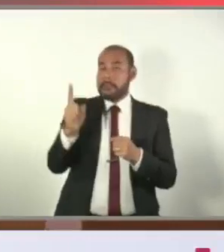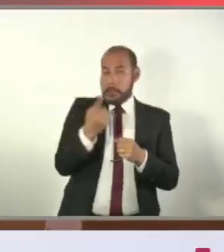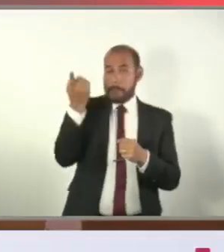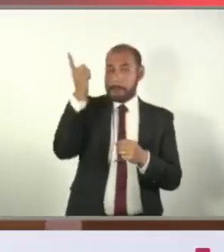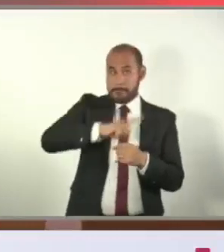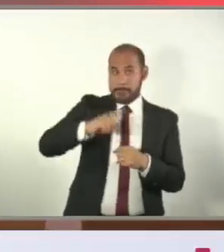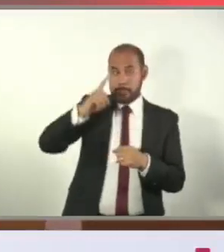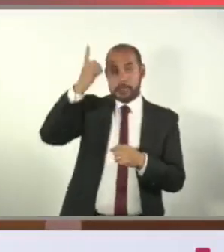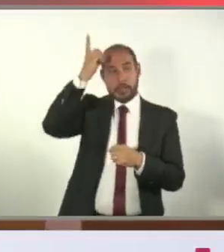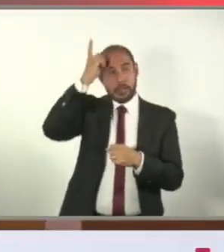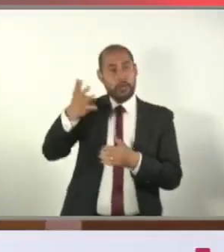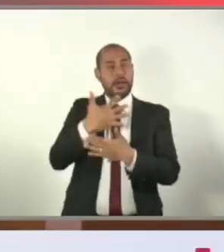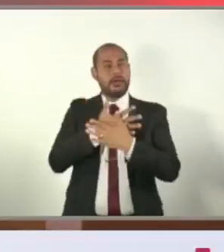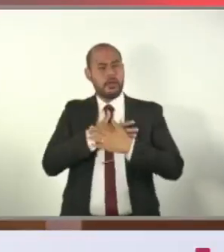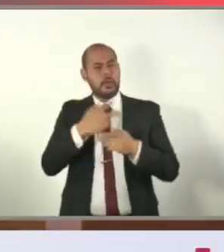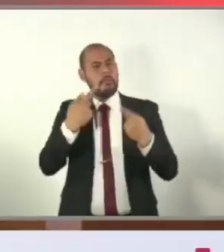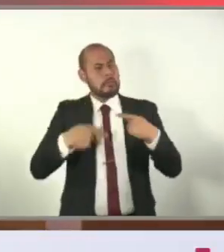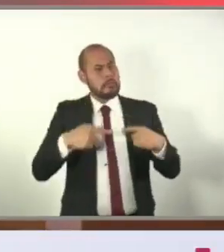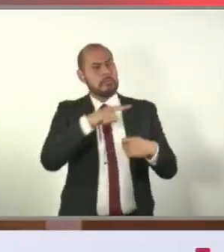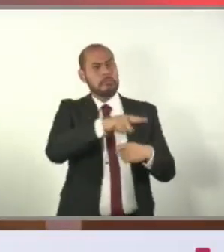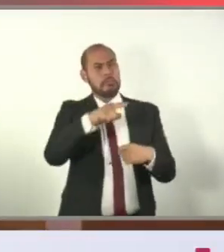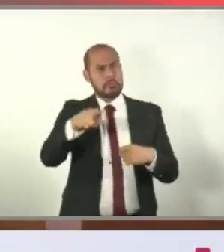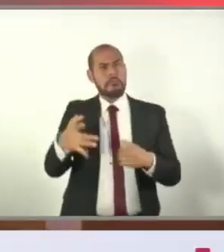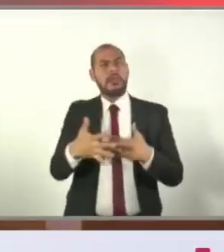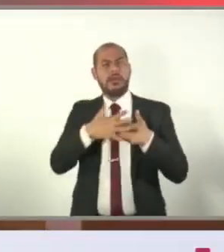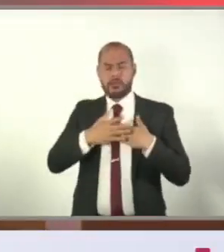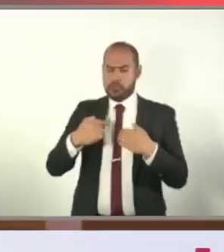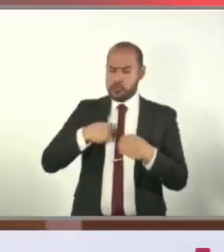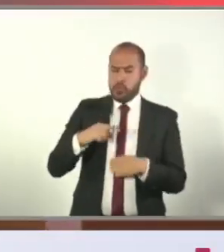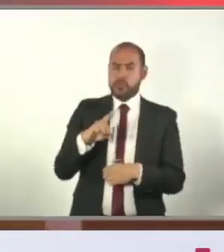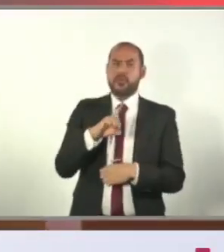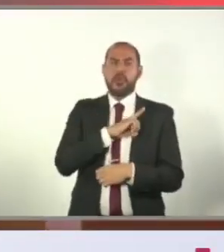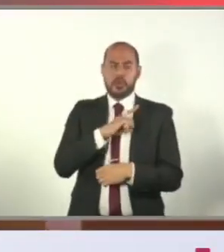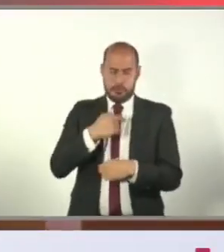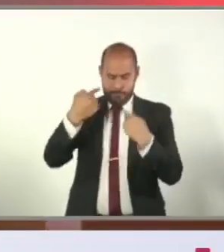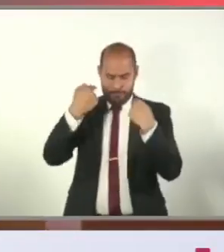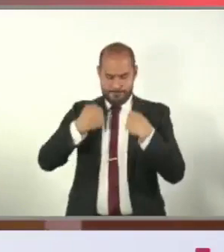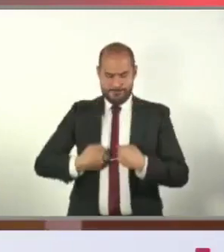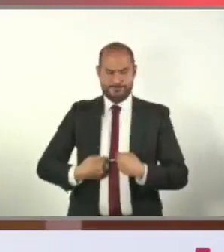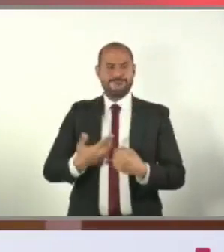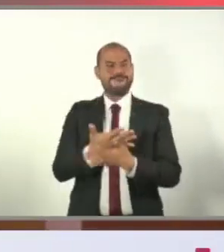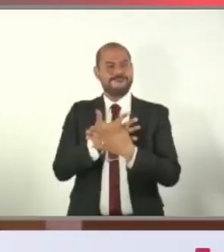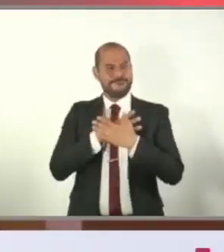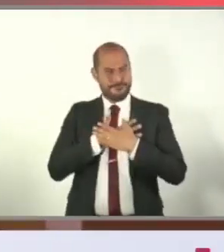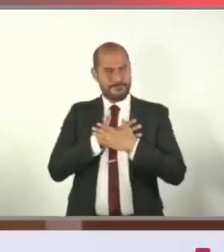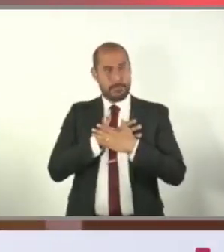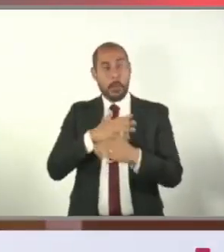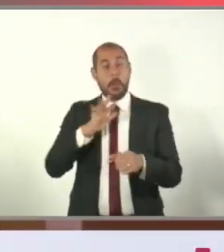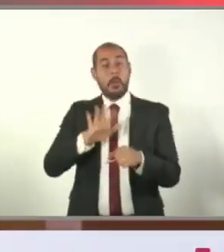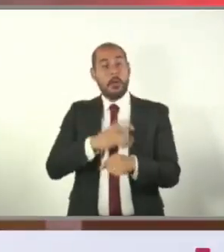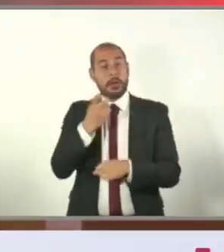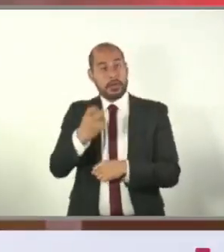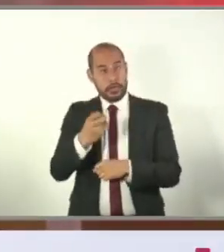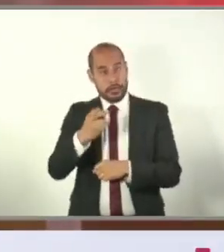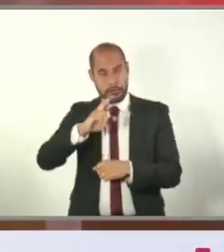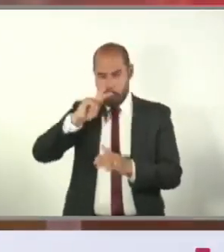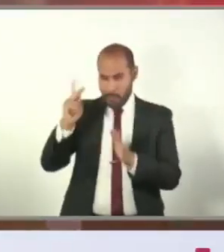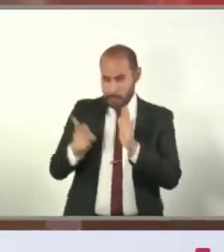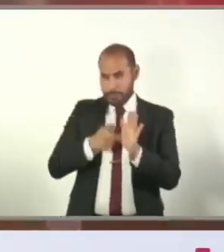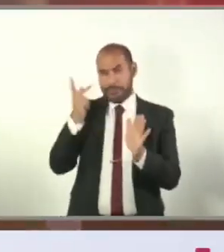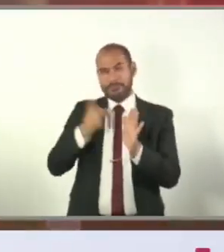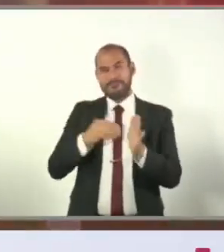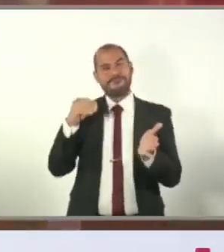el amor al prójimo y el amor a ti mismo. Por eso hay que repetirnos